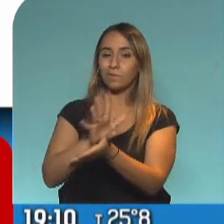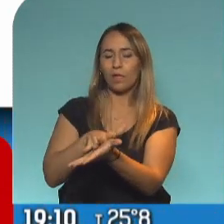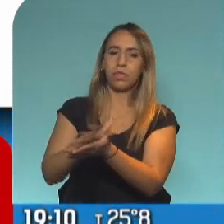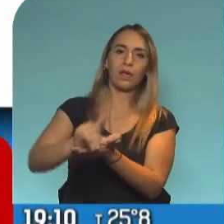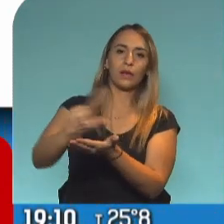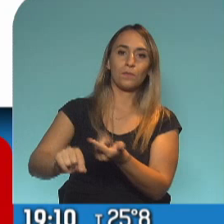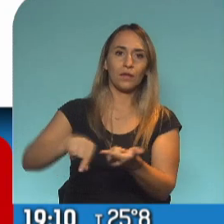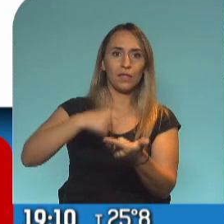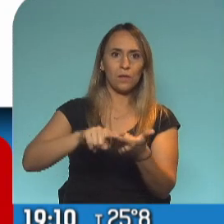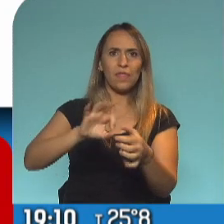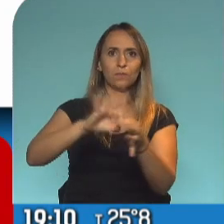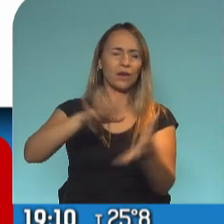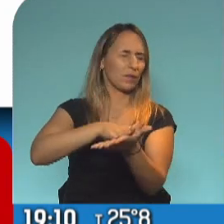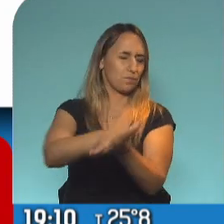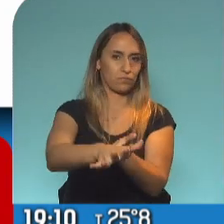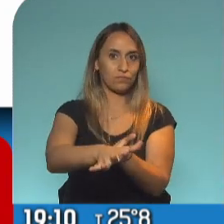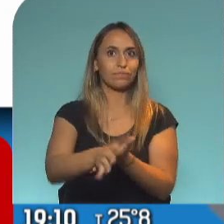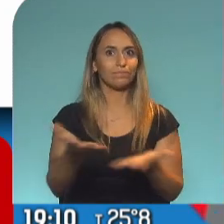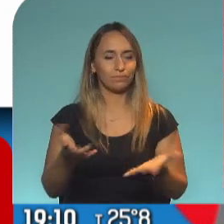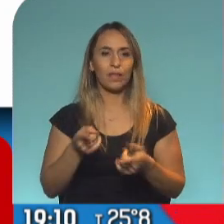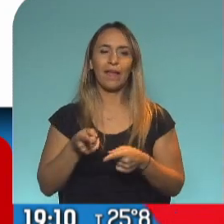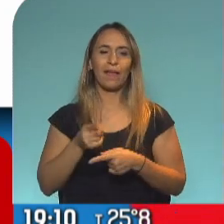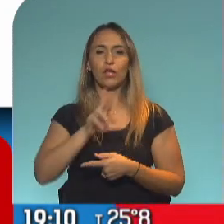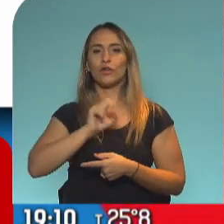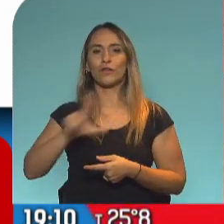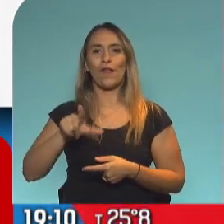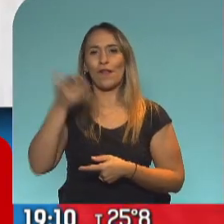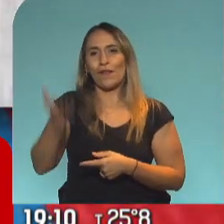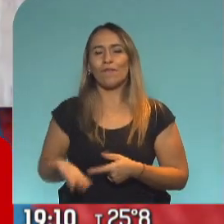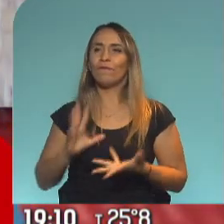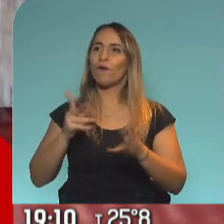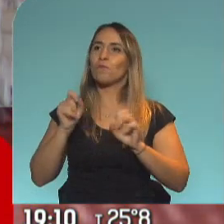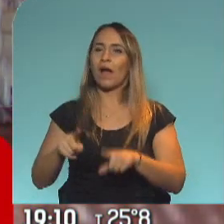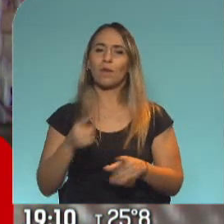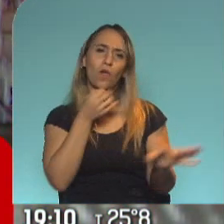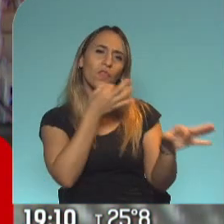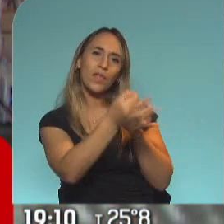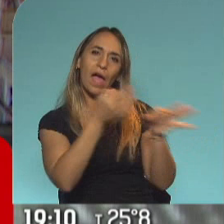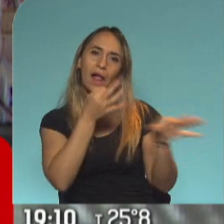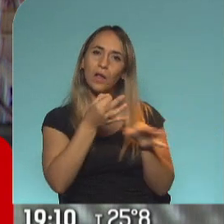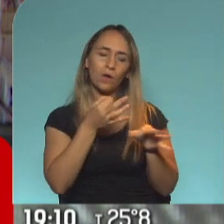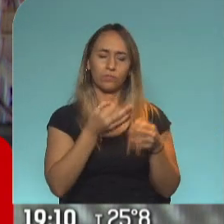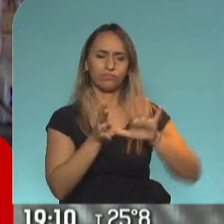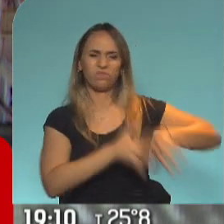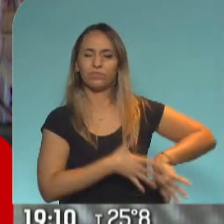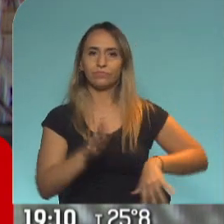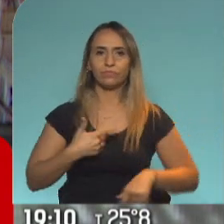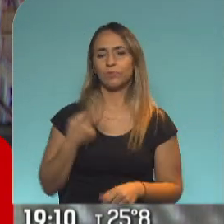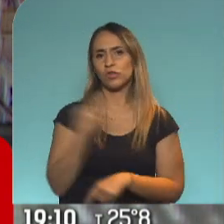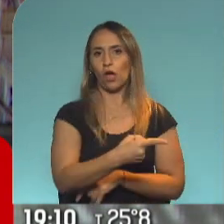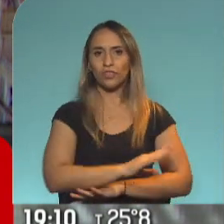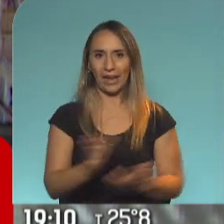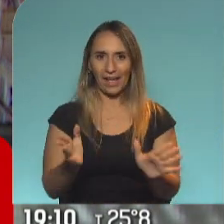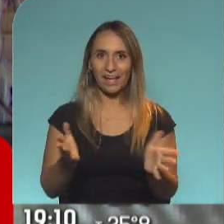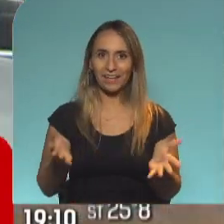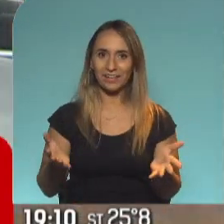democracia. Ahí ya saliendo de su rol más dialoguista, sí, y digamos abordando un poco ya la retórica habitual de la, digamos,